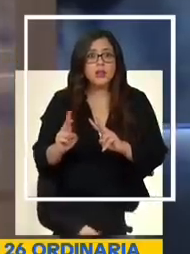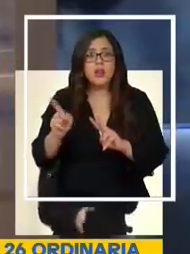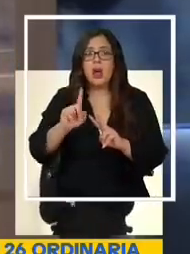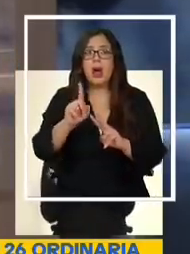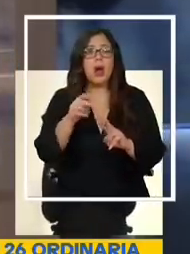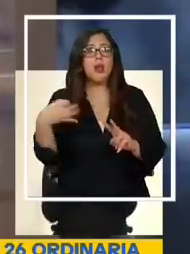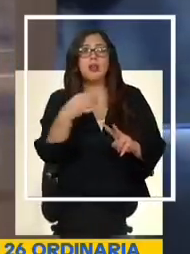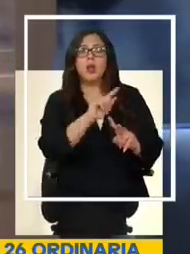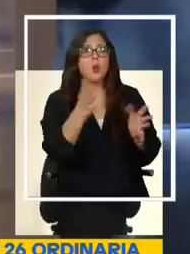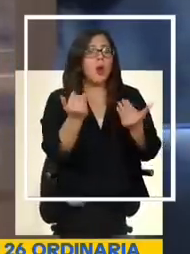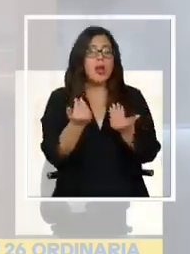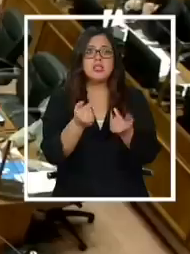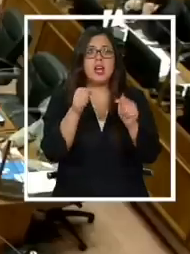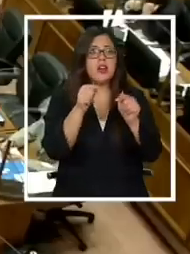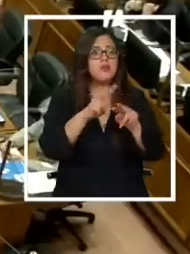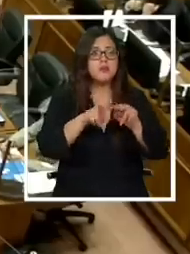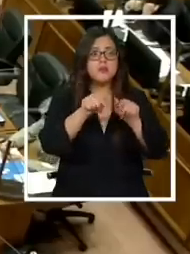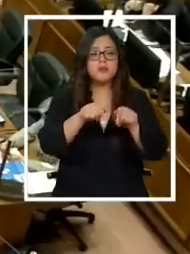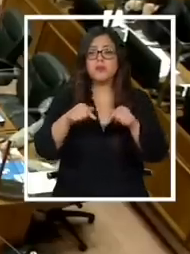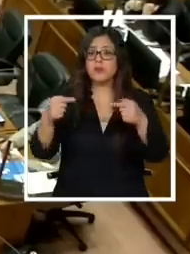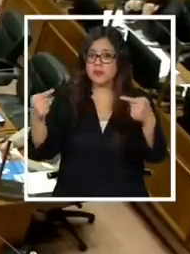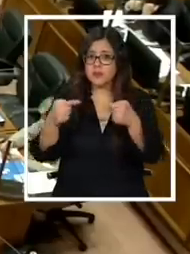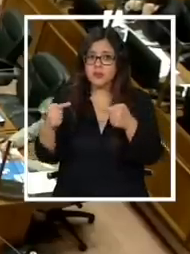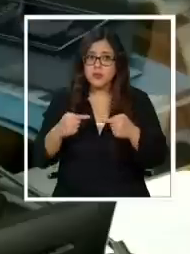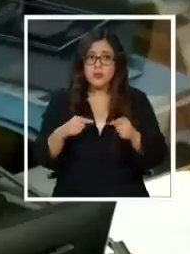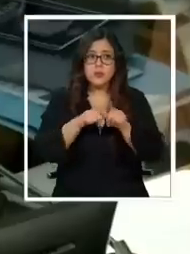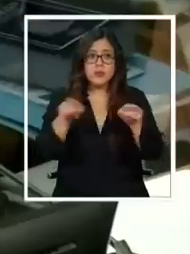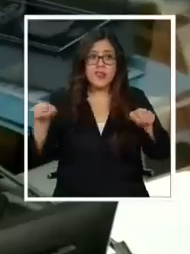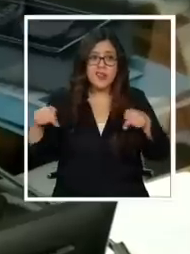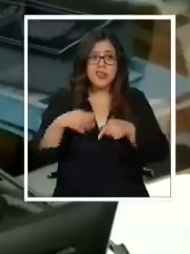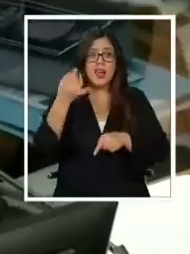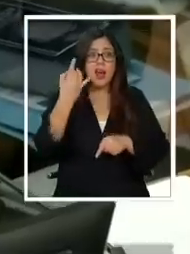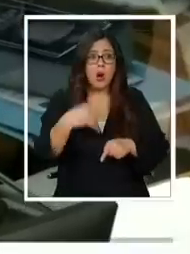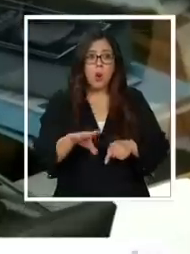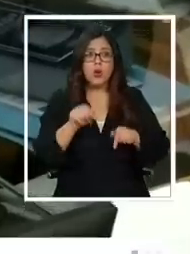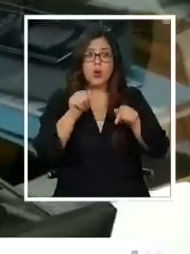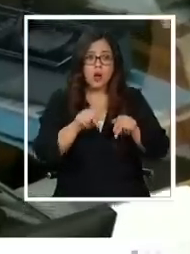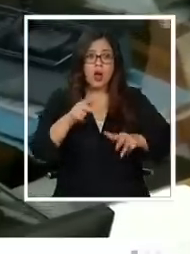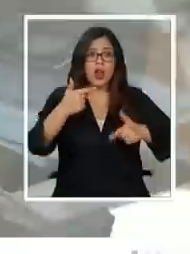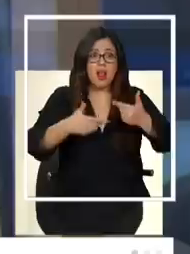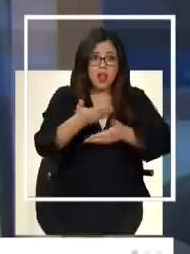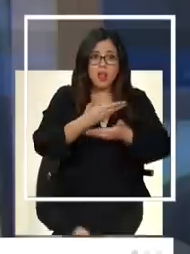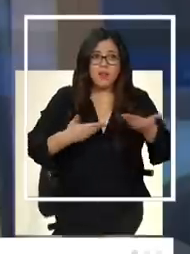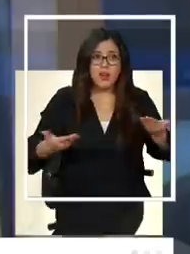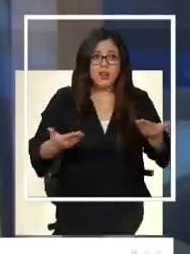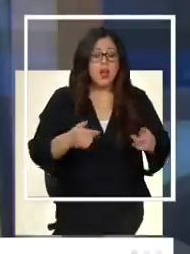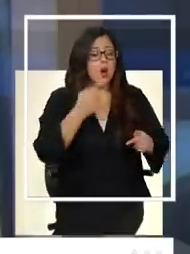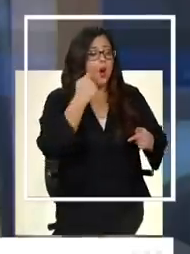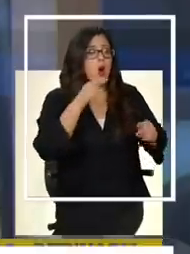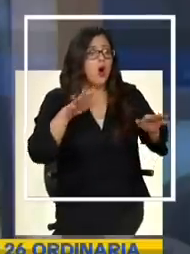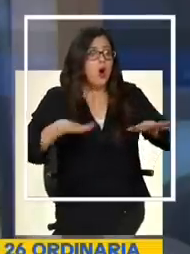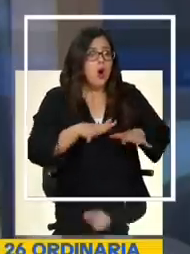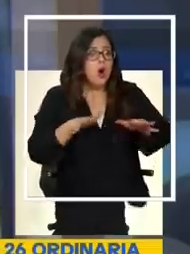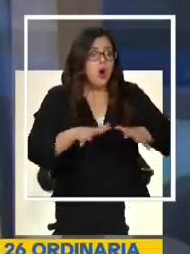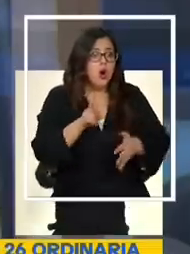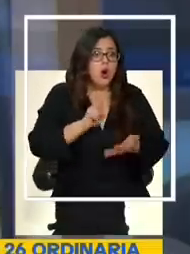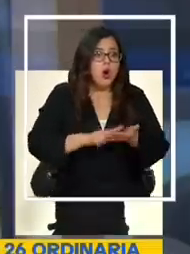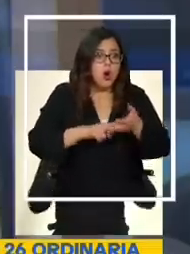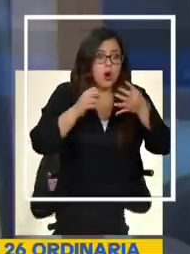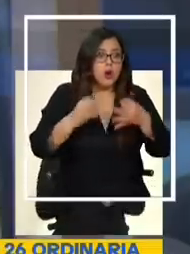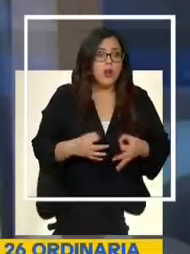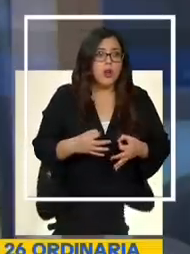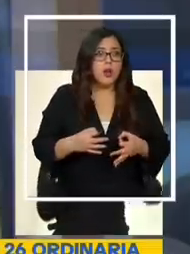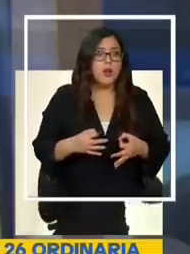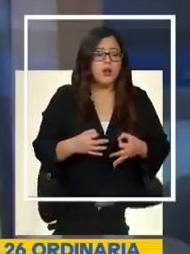abordar este tipo de situaciones. Momento tenso en la sala que no fue el único en medio de la discusión. Uno hace un esfuerzo y es genuino